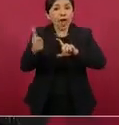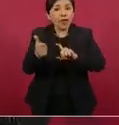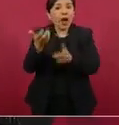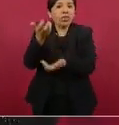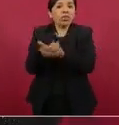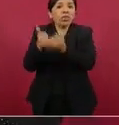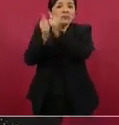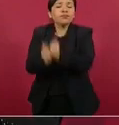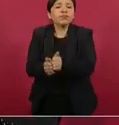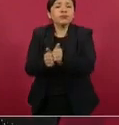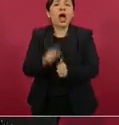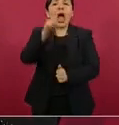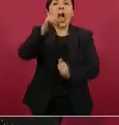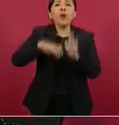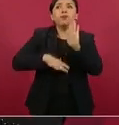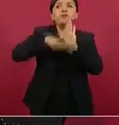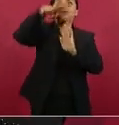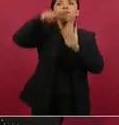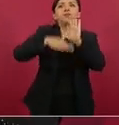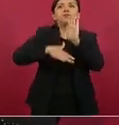estaban los vasos llenos,